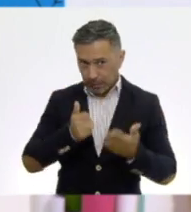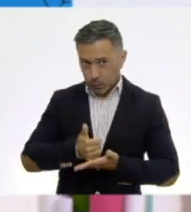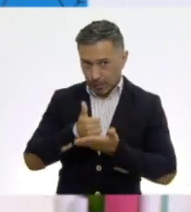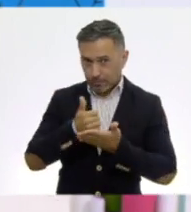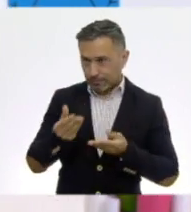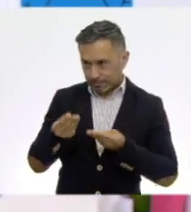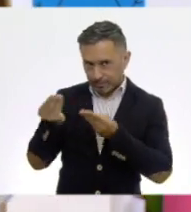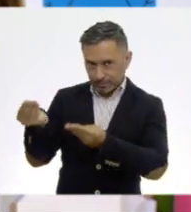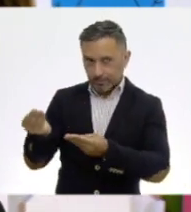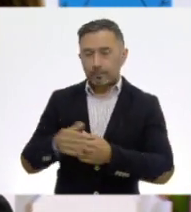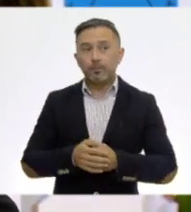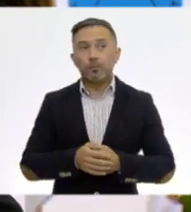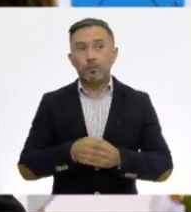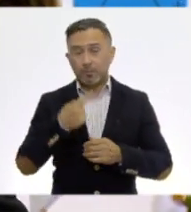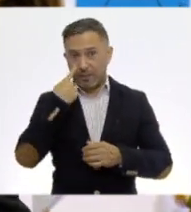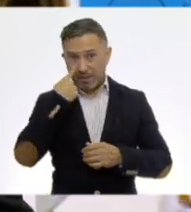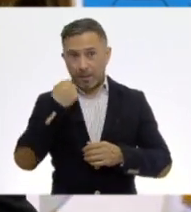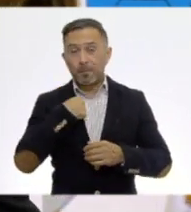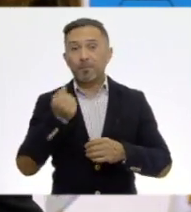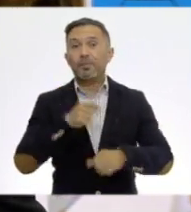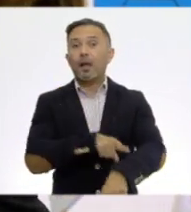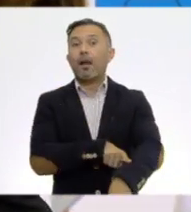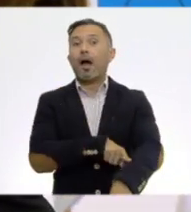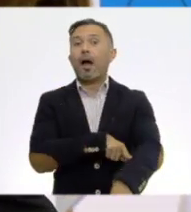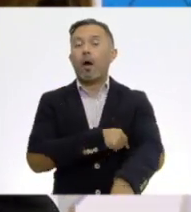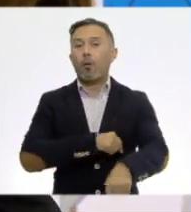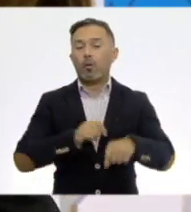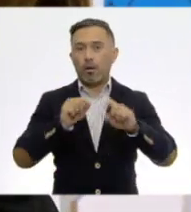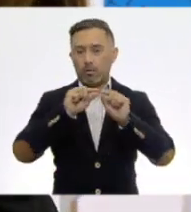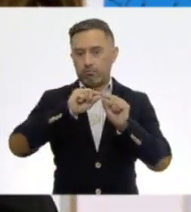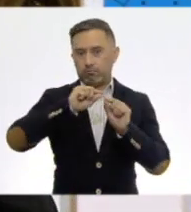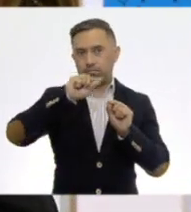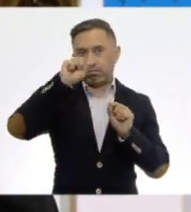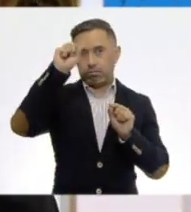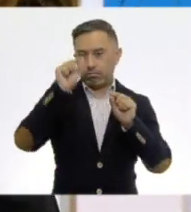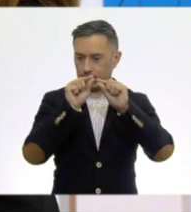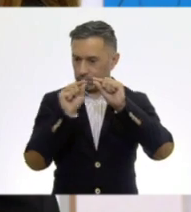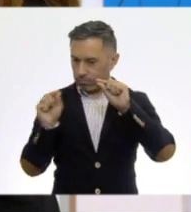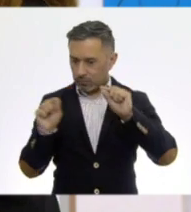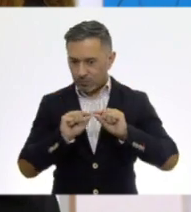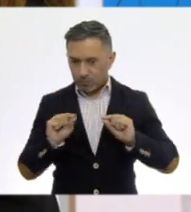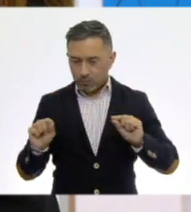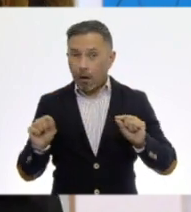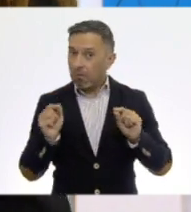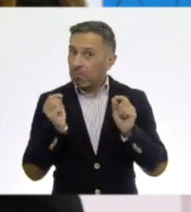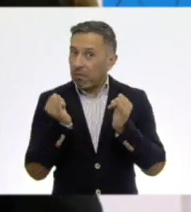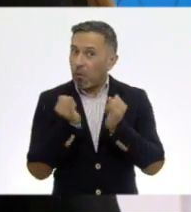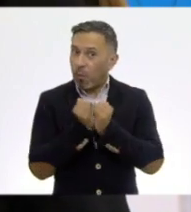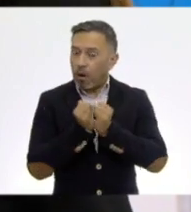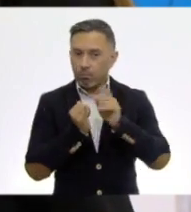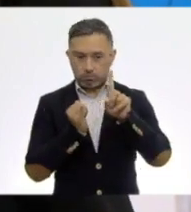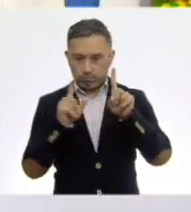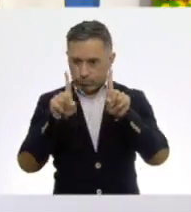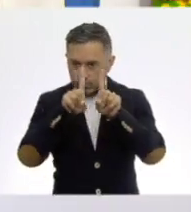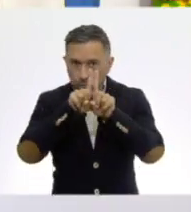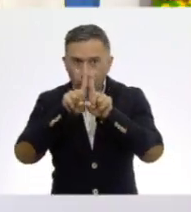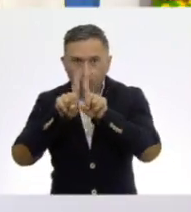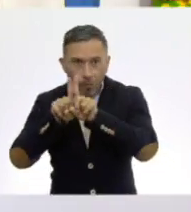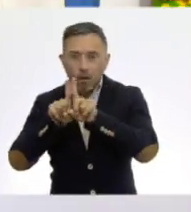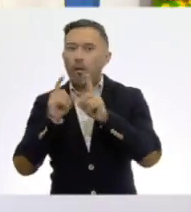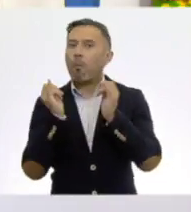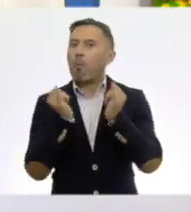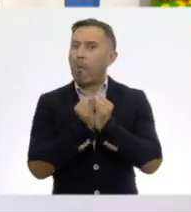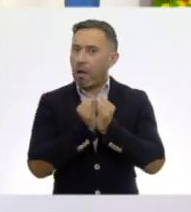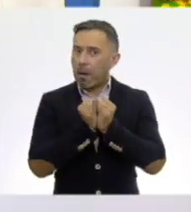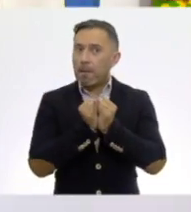y niñas, su longitud son más... No, son iguales. Iguales, ¿verdad? Cierto. Pero si yo comparo con el